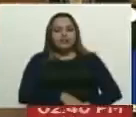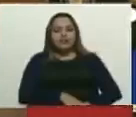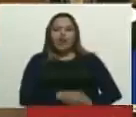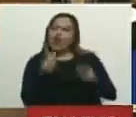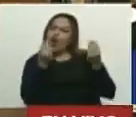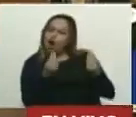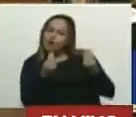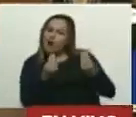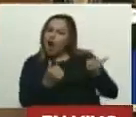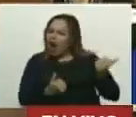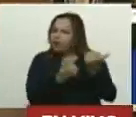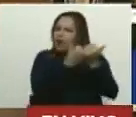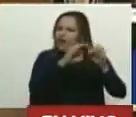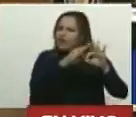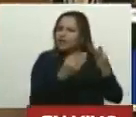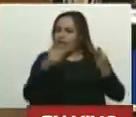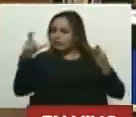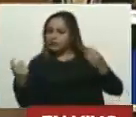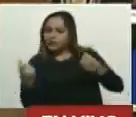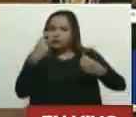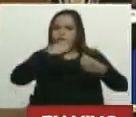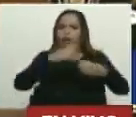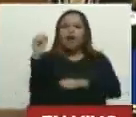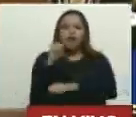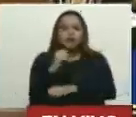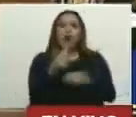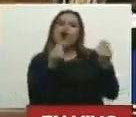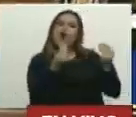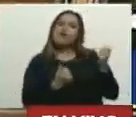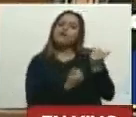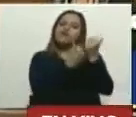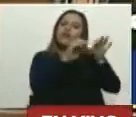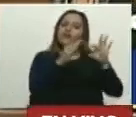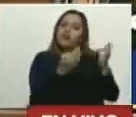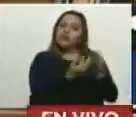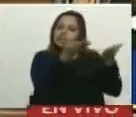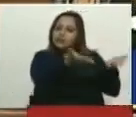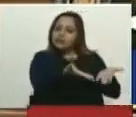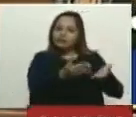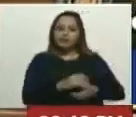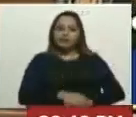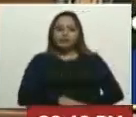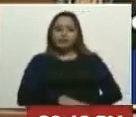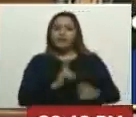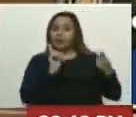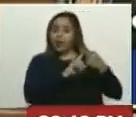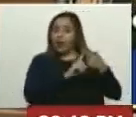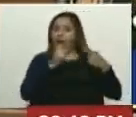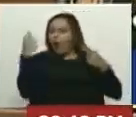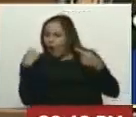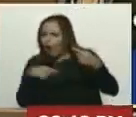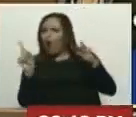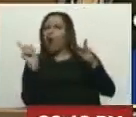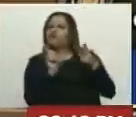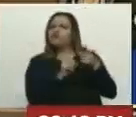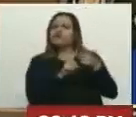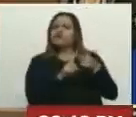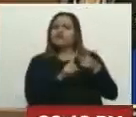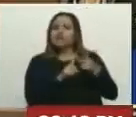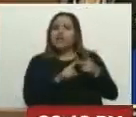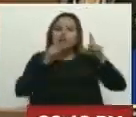acompañamos a la familia de la persona con trastorno del espectro autista? El otro elemento fundamental es la